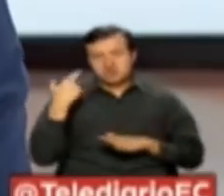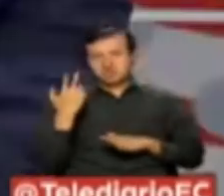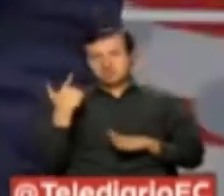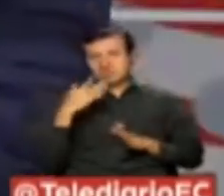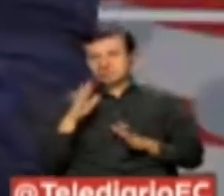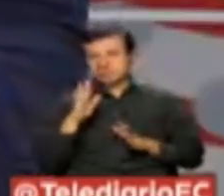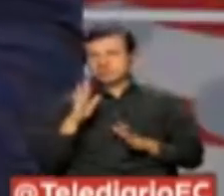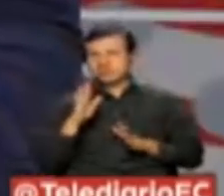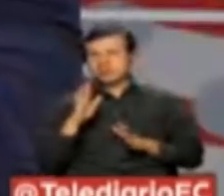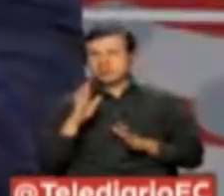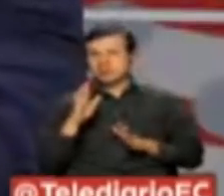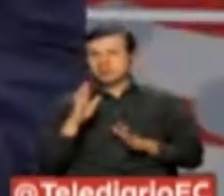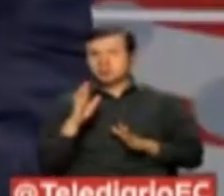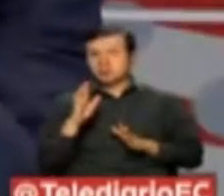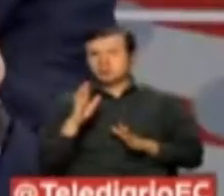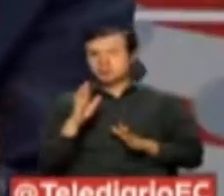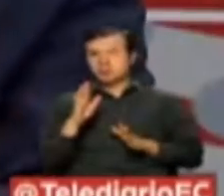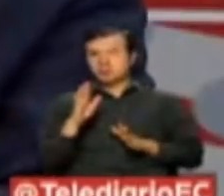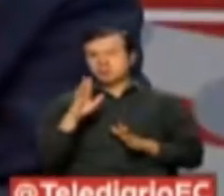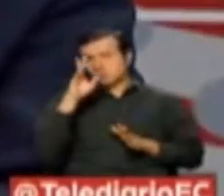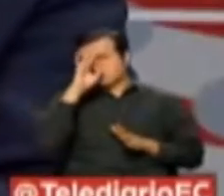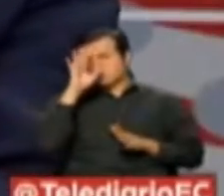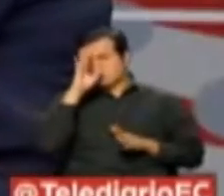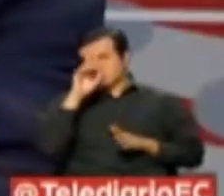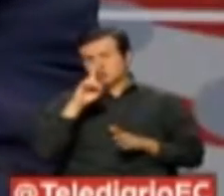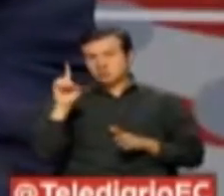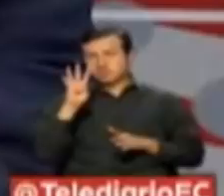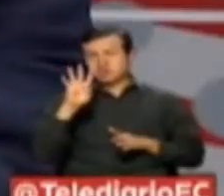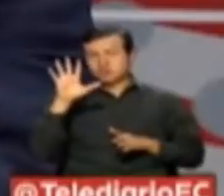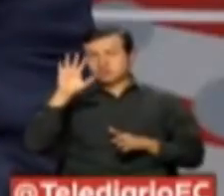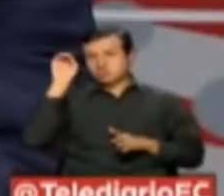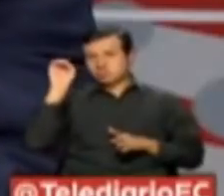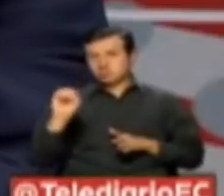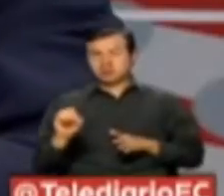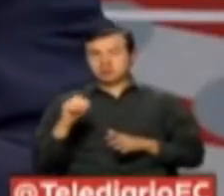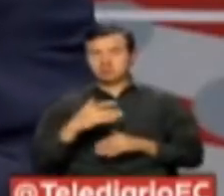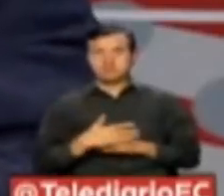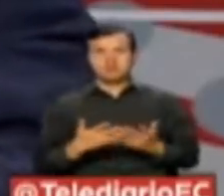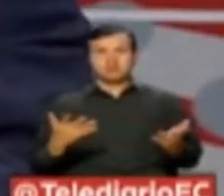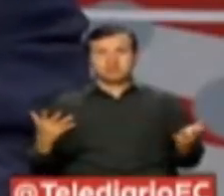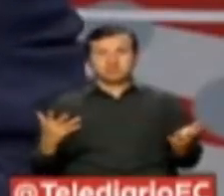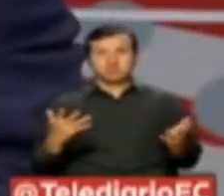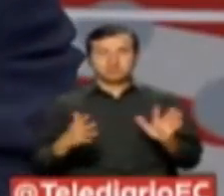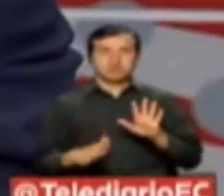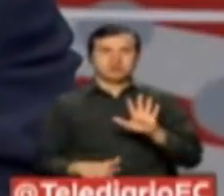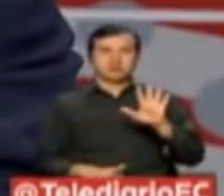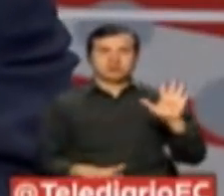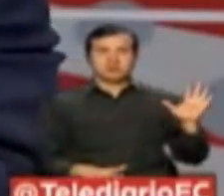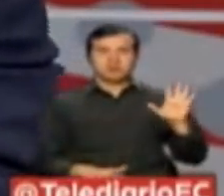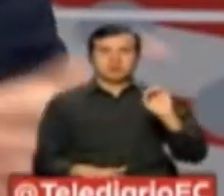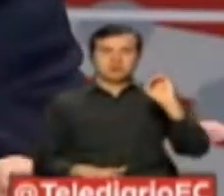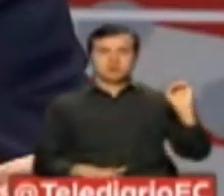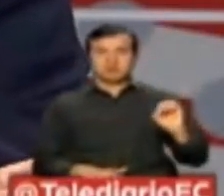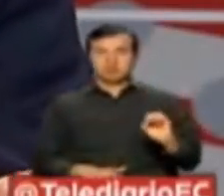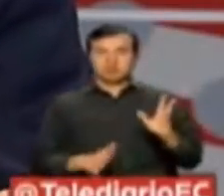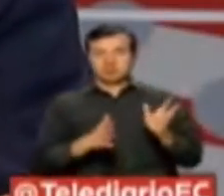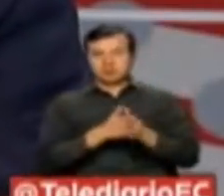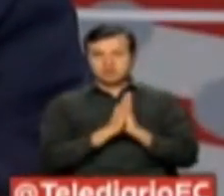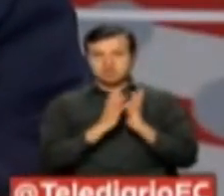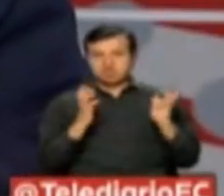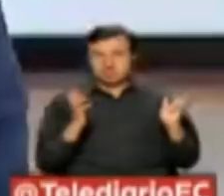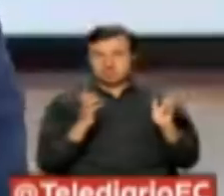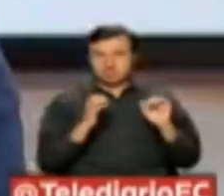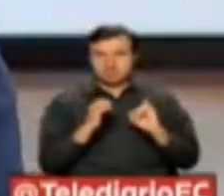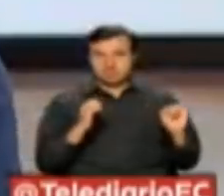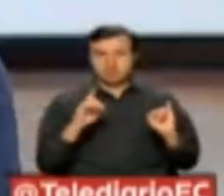cuando la insular engrase quiero que sea de derecha del 45 por ciento no significa que el 55 restante quieren que sea